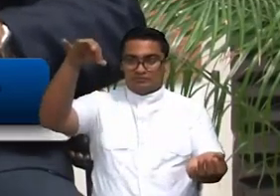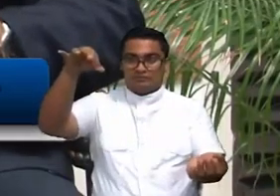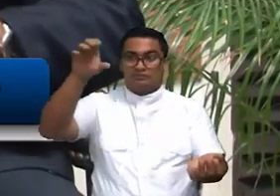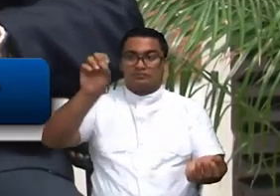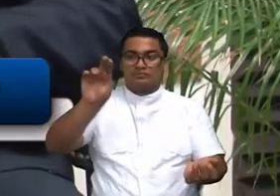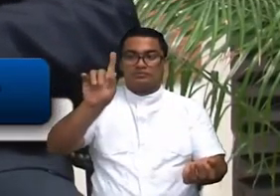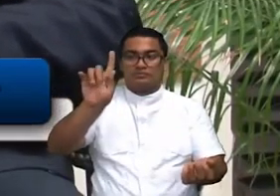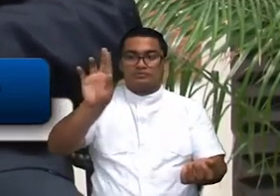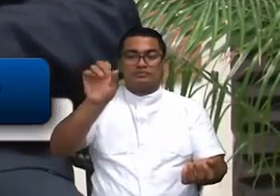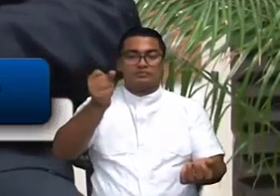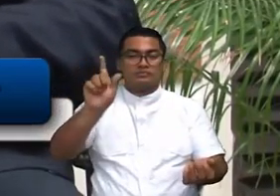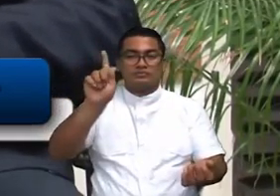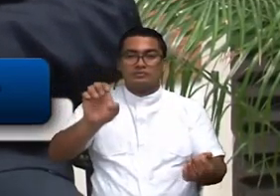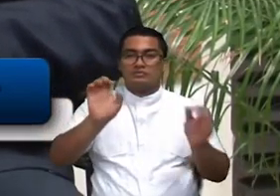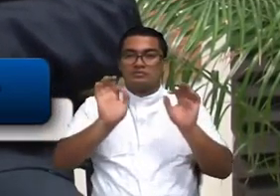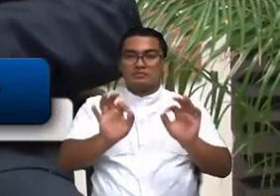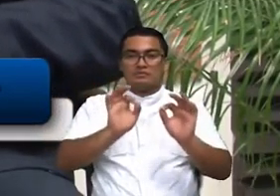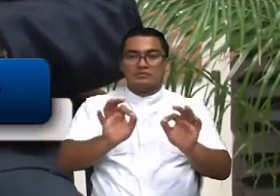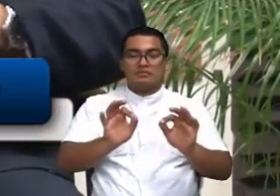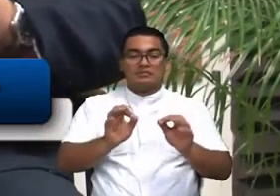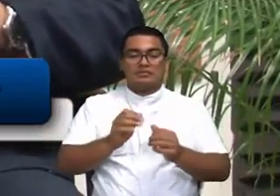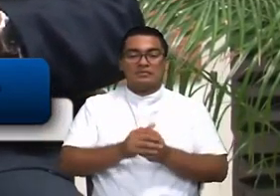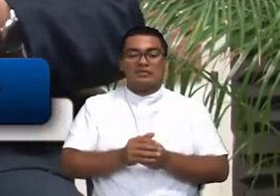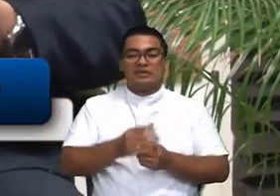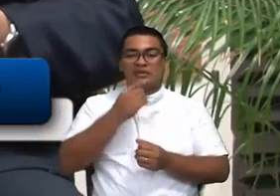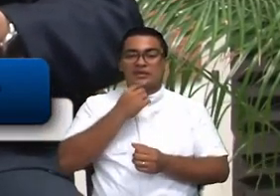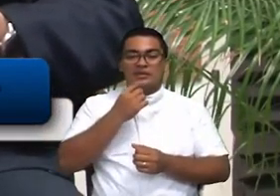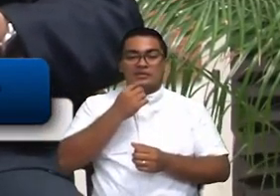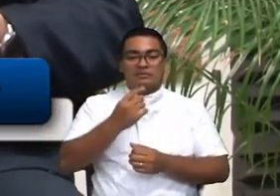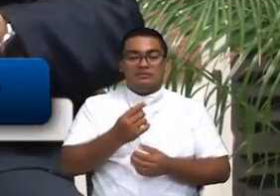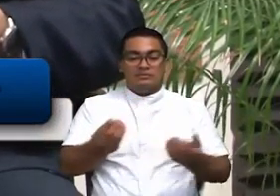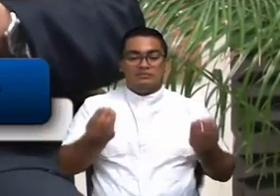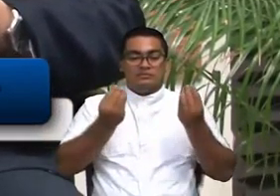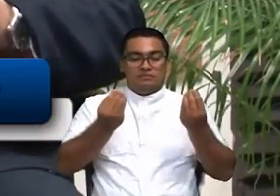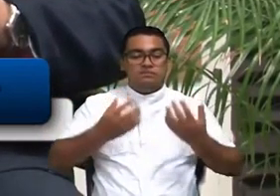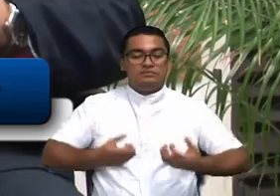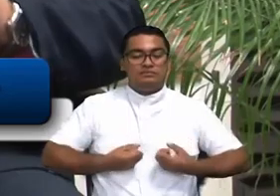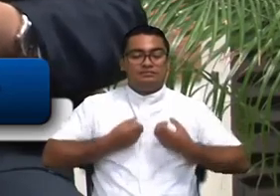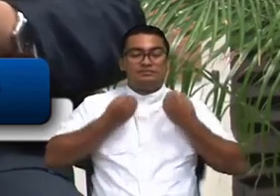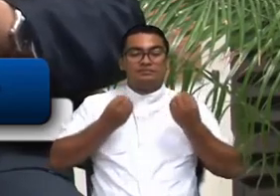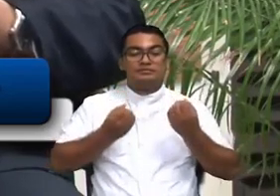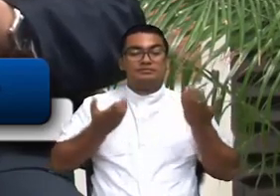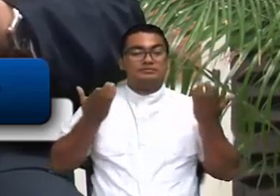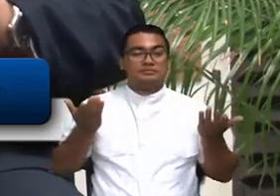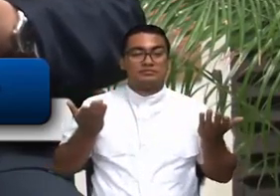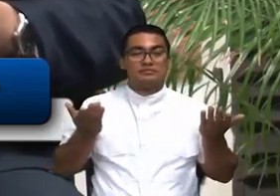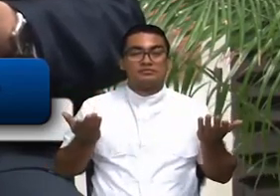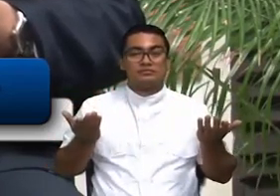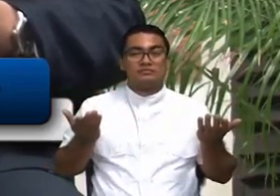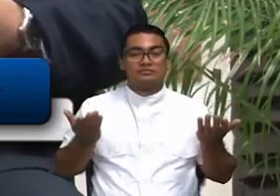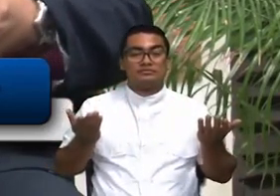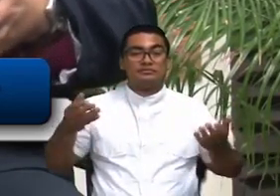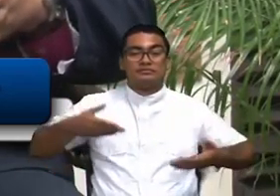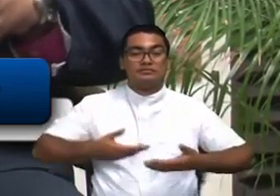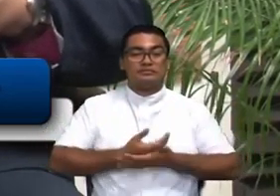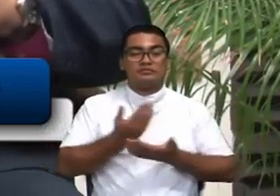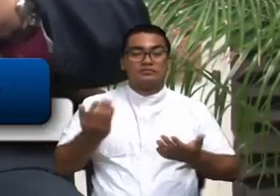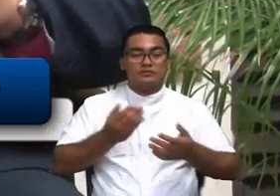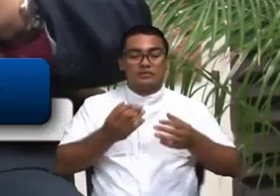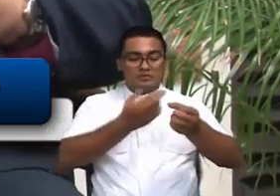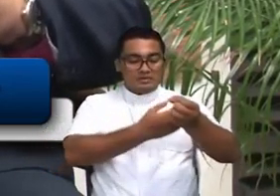muy, muy subjetivo de malignidad, ya que la mayoría de los cánceres, lo que pasa es que haya una nueva generación de